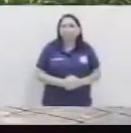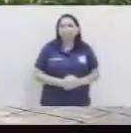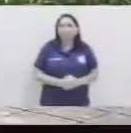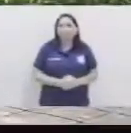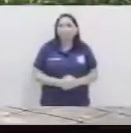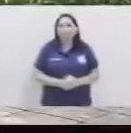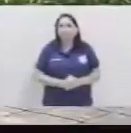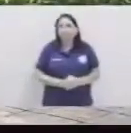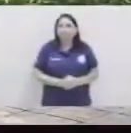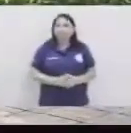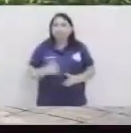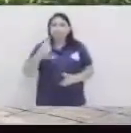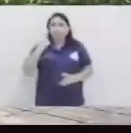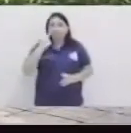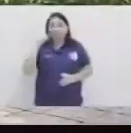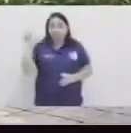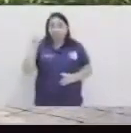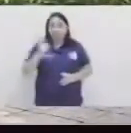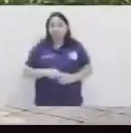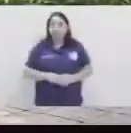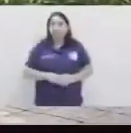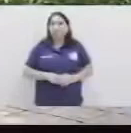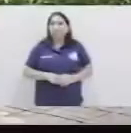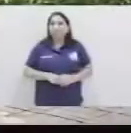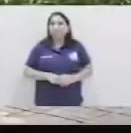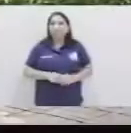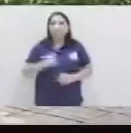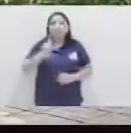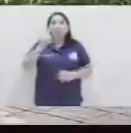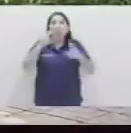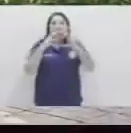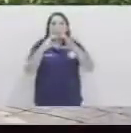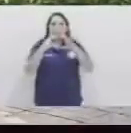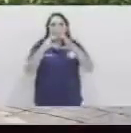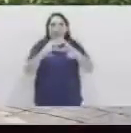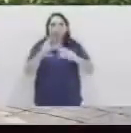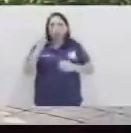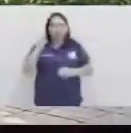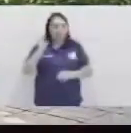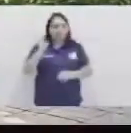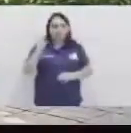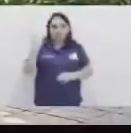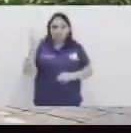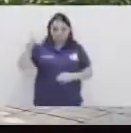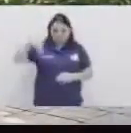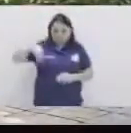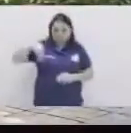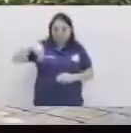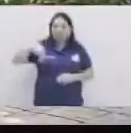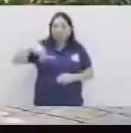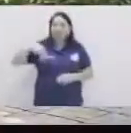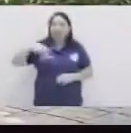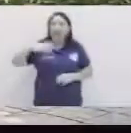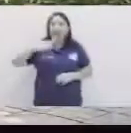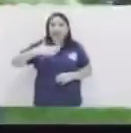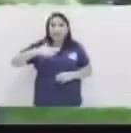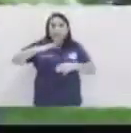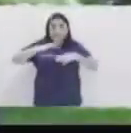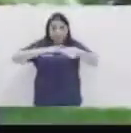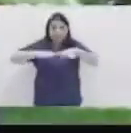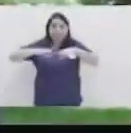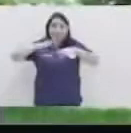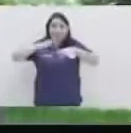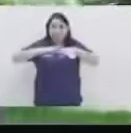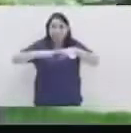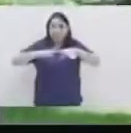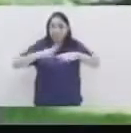como vamos a trabajar forma coordinativa, estoy siempre aquí, vamos a hacer despacio para